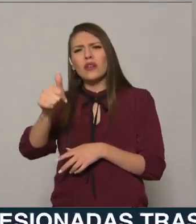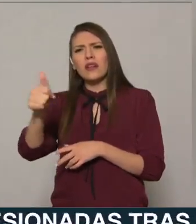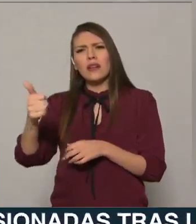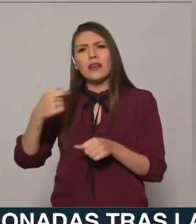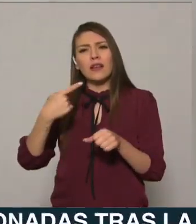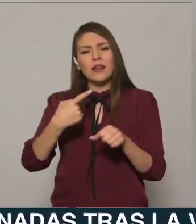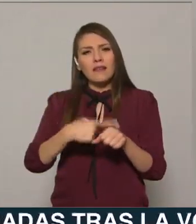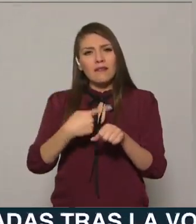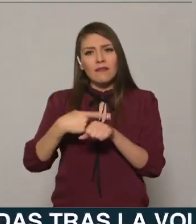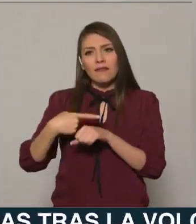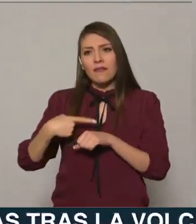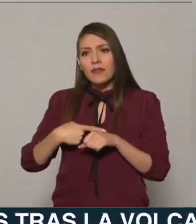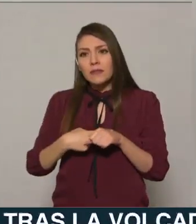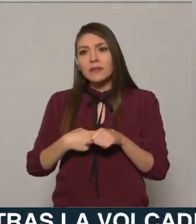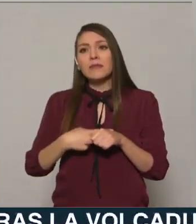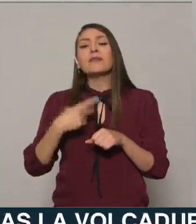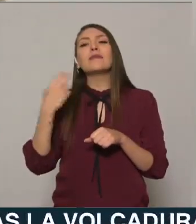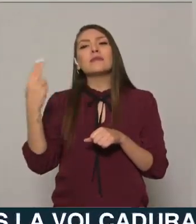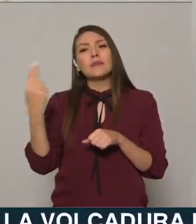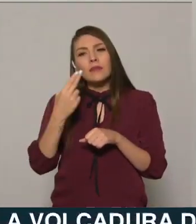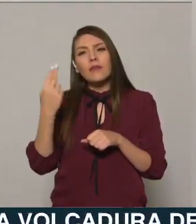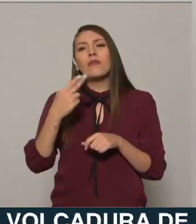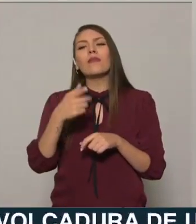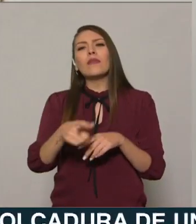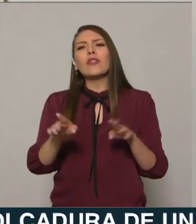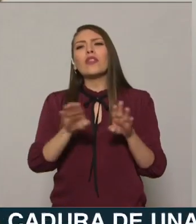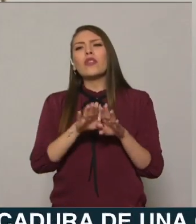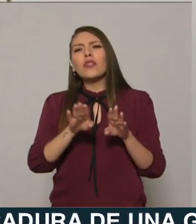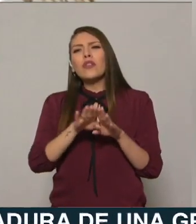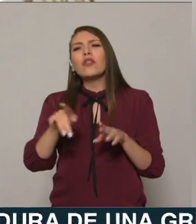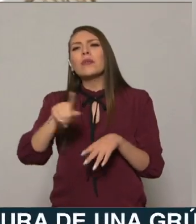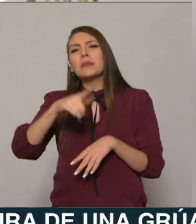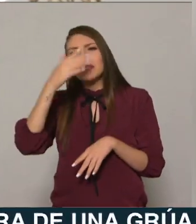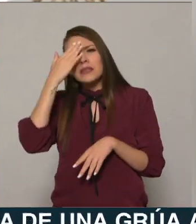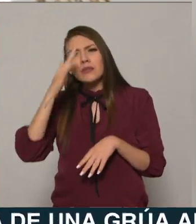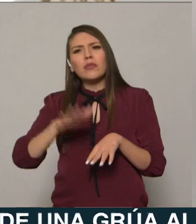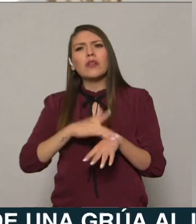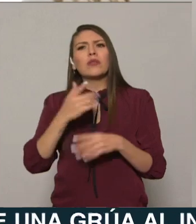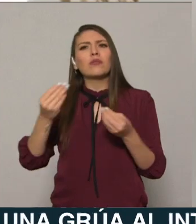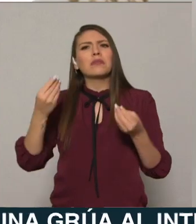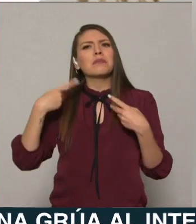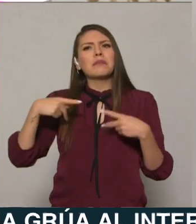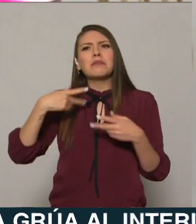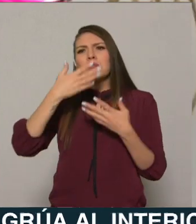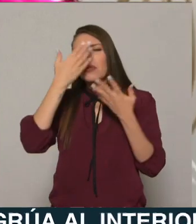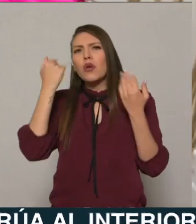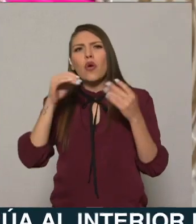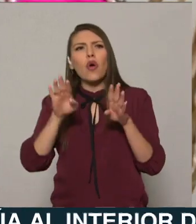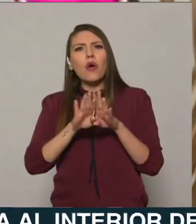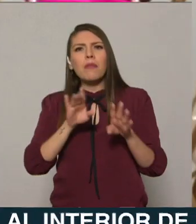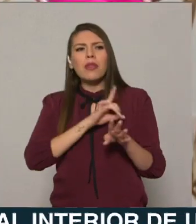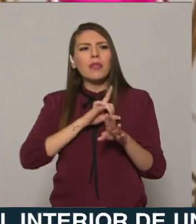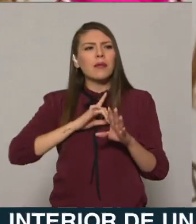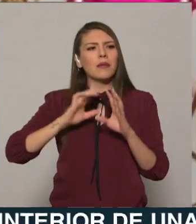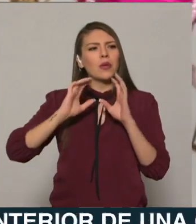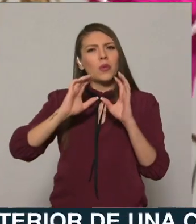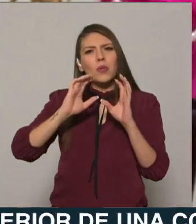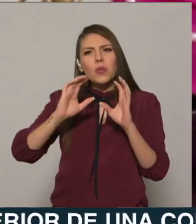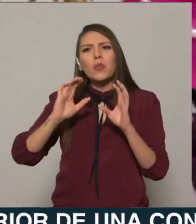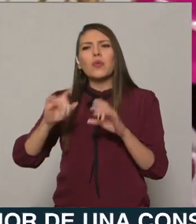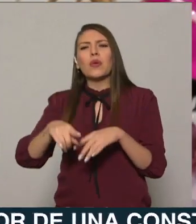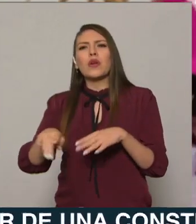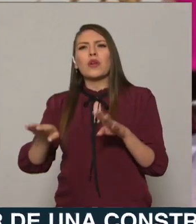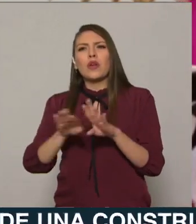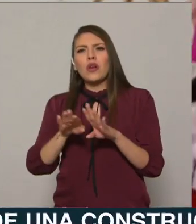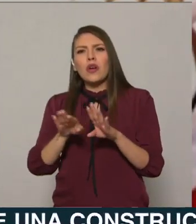crear conciencia porque luego no sabes cómo tratar a las personas que tienen alguna enfermedad o qué cuidados hay que tener con ellos, y entonces es una manera